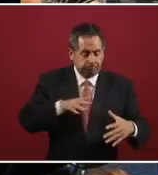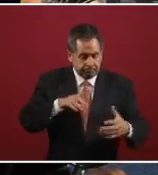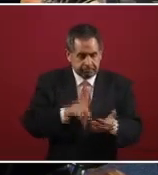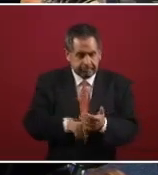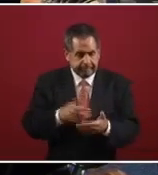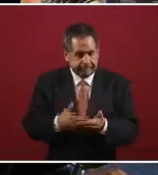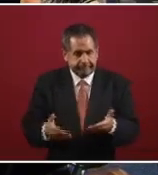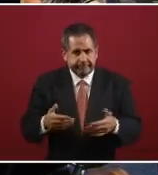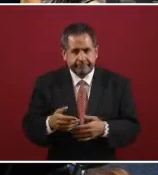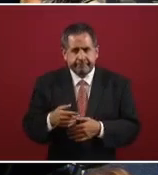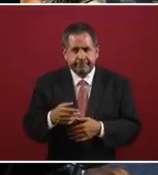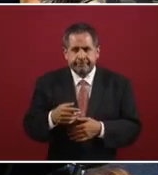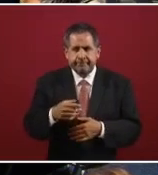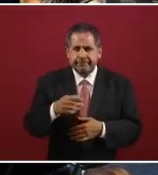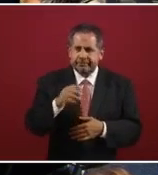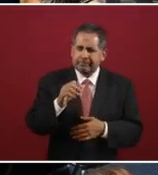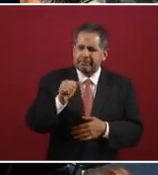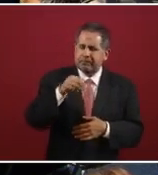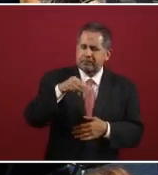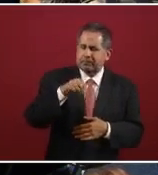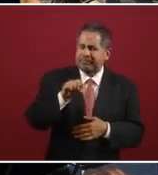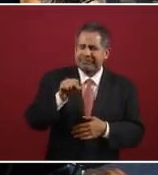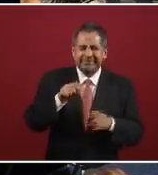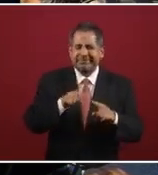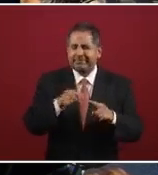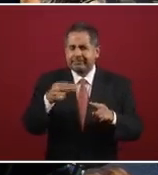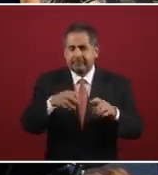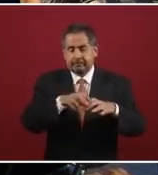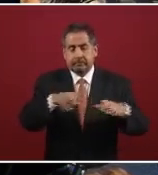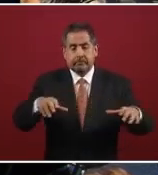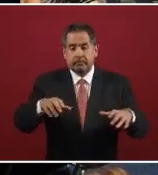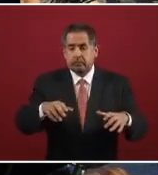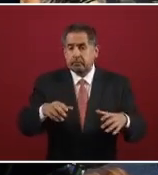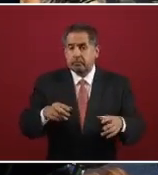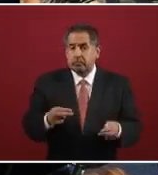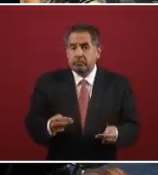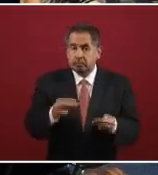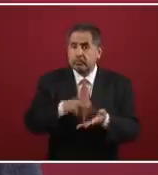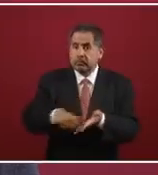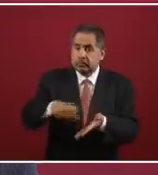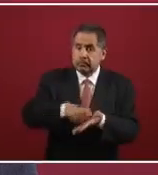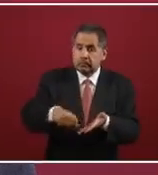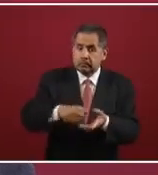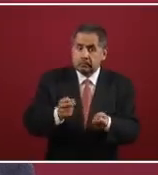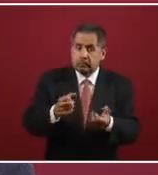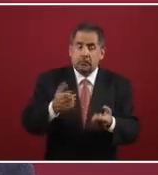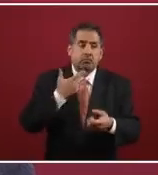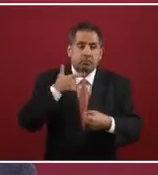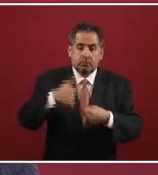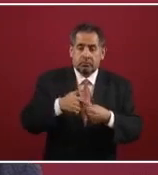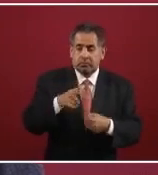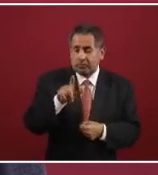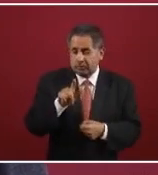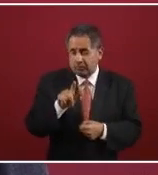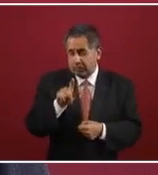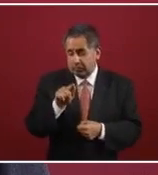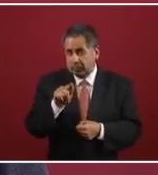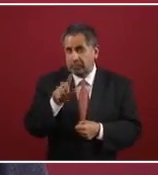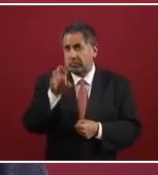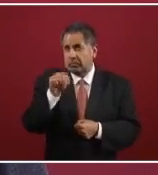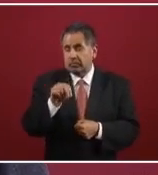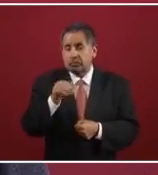ahome es el nombre del municipio tiene bastante oferta de gasolina tiene más de 79